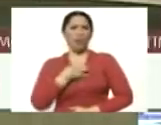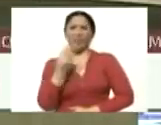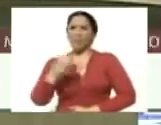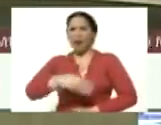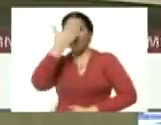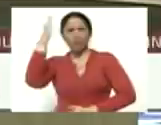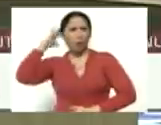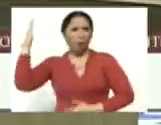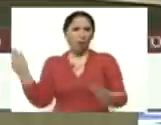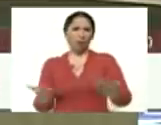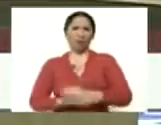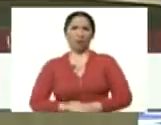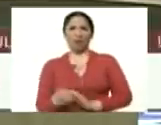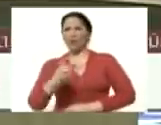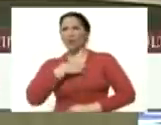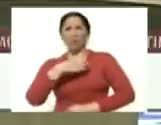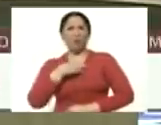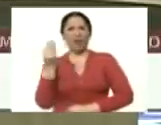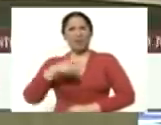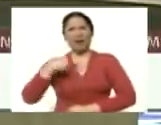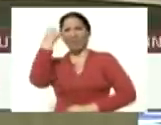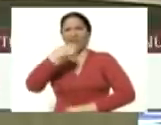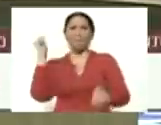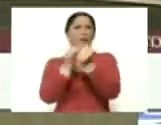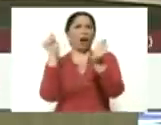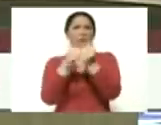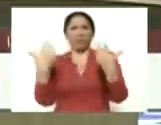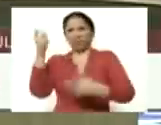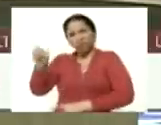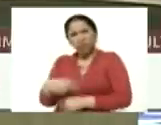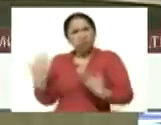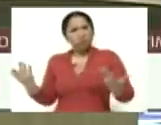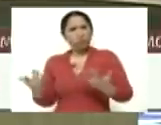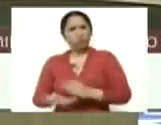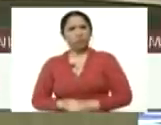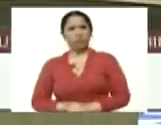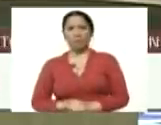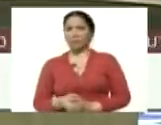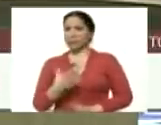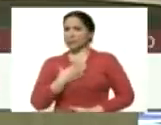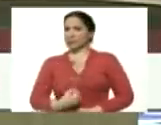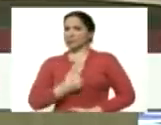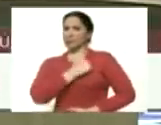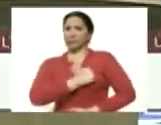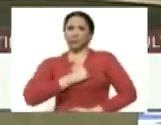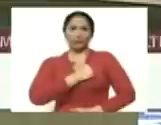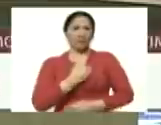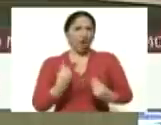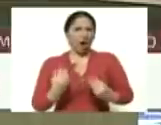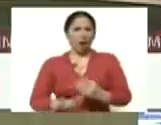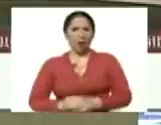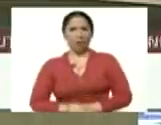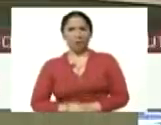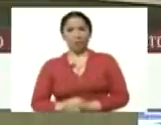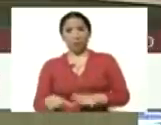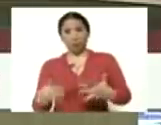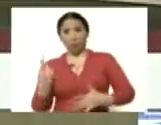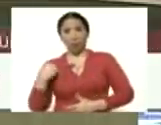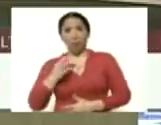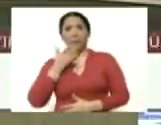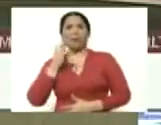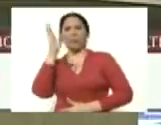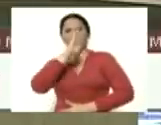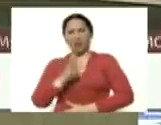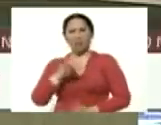hipócrita. No se puede ser más cara de piedra, señor Borrell. Es indignante. Cuando tenemos que Brasil es el